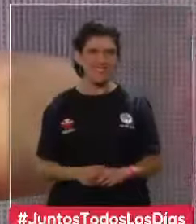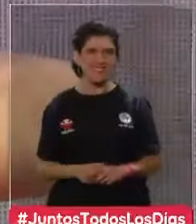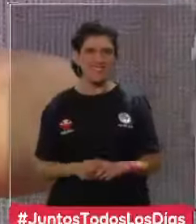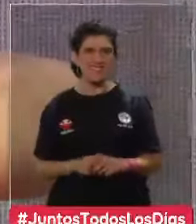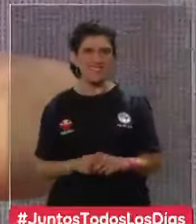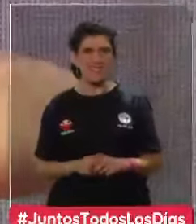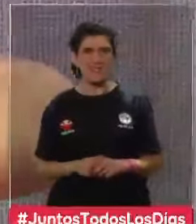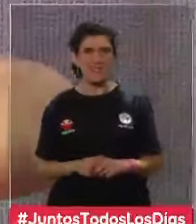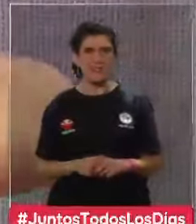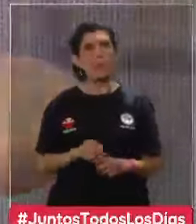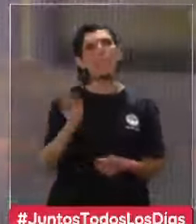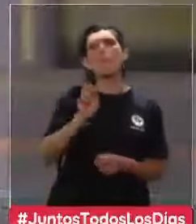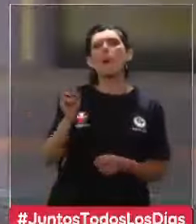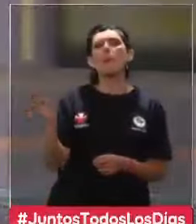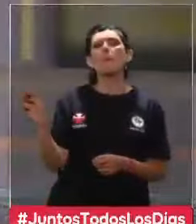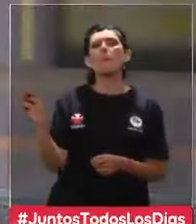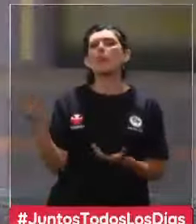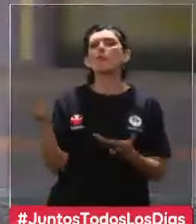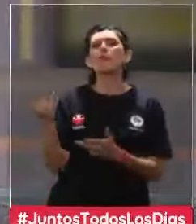¿Cómo se conocieron tu papá?